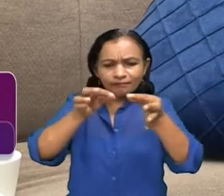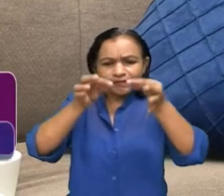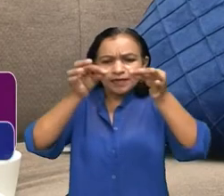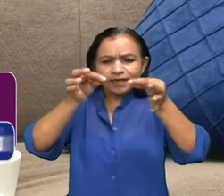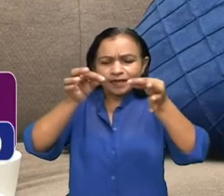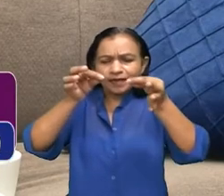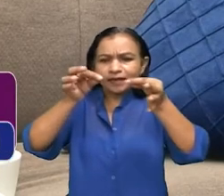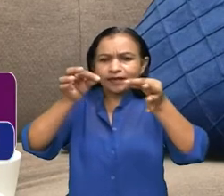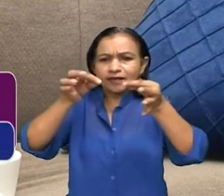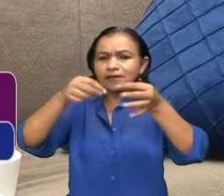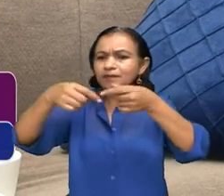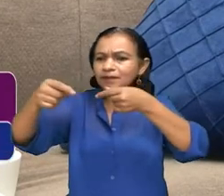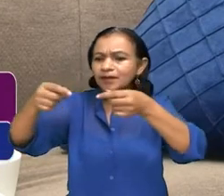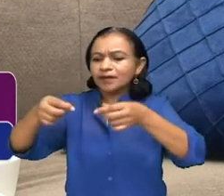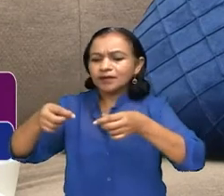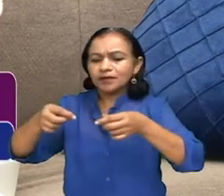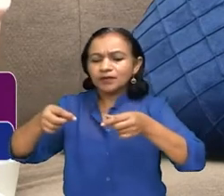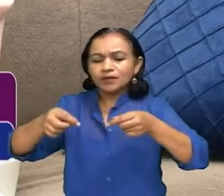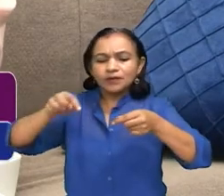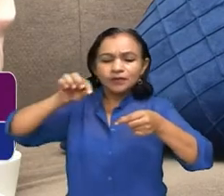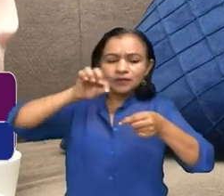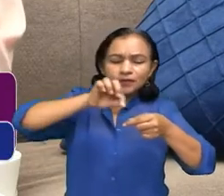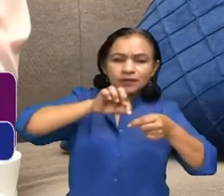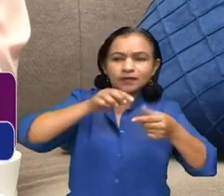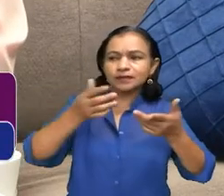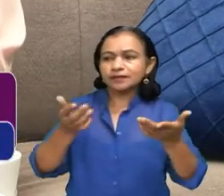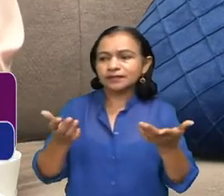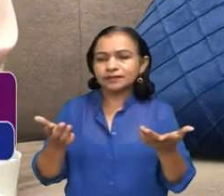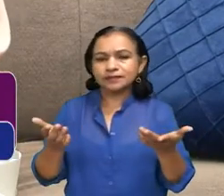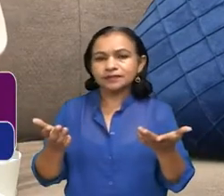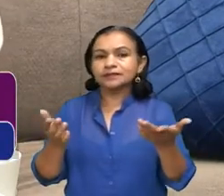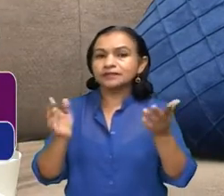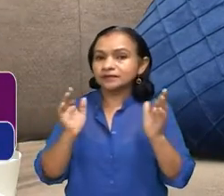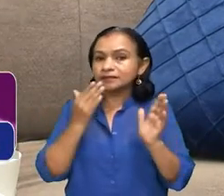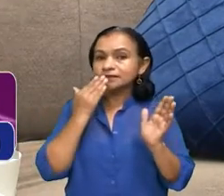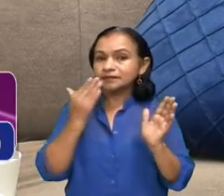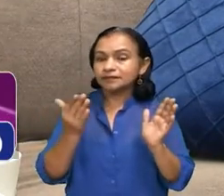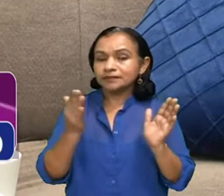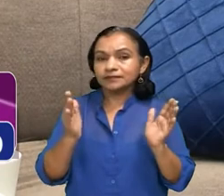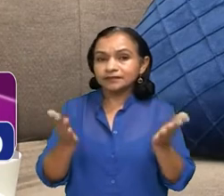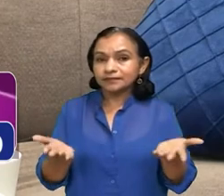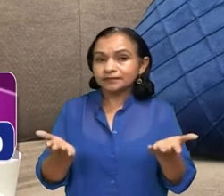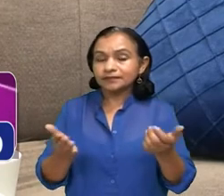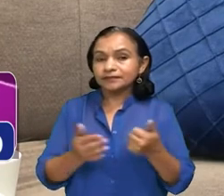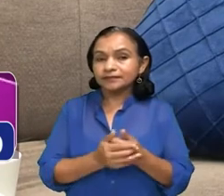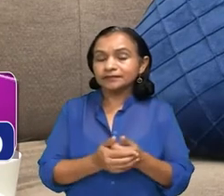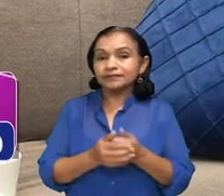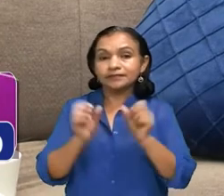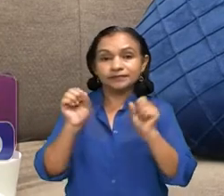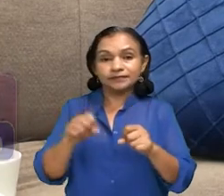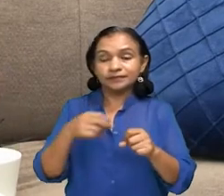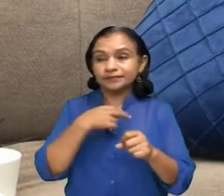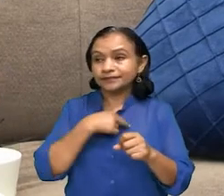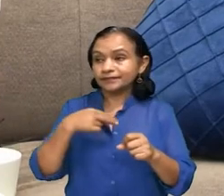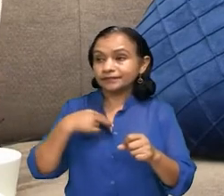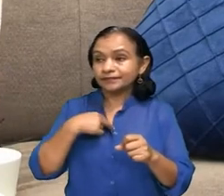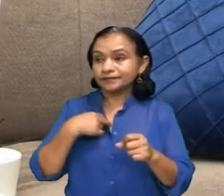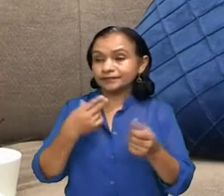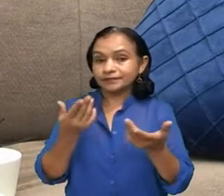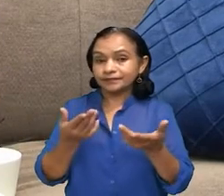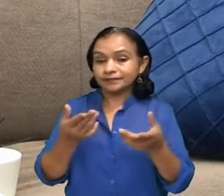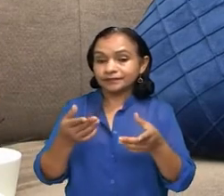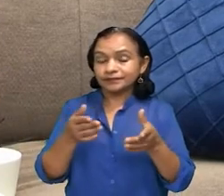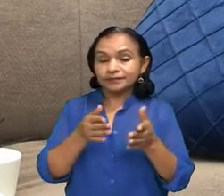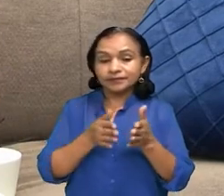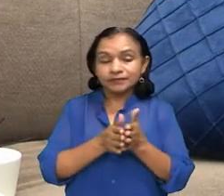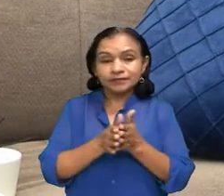innovadora, diferente, claro, no antes, ¿se acuerda que la miel? Amigable con los consumidores. Exacto. Y eso lo pueden poner para endulzarse